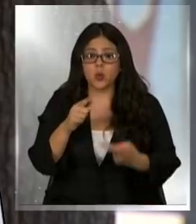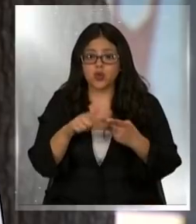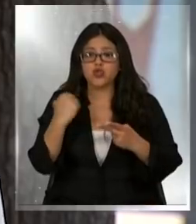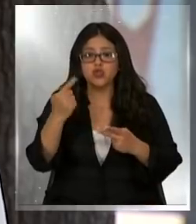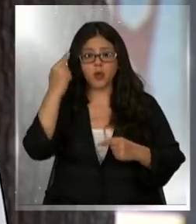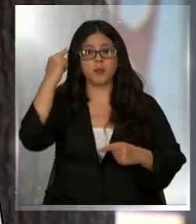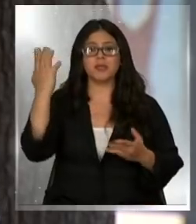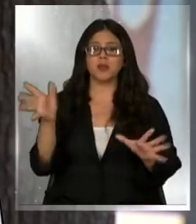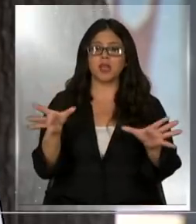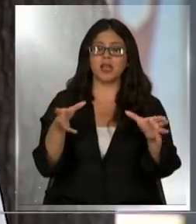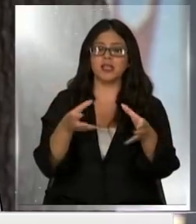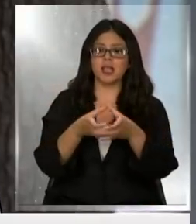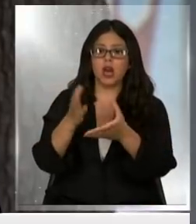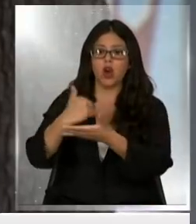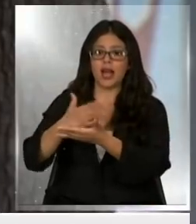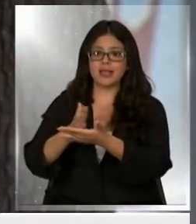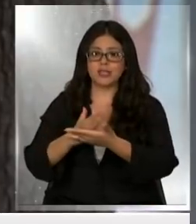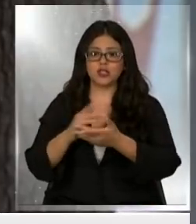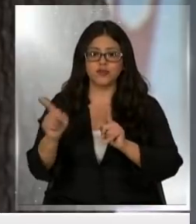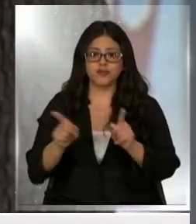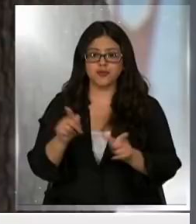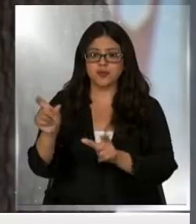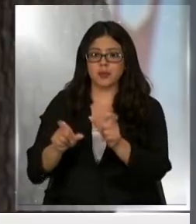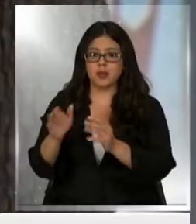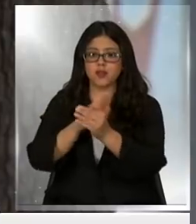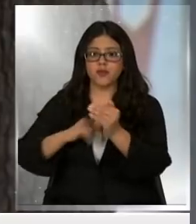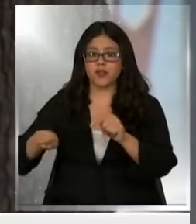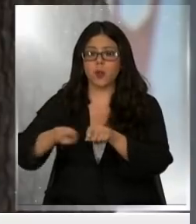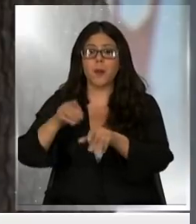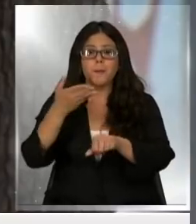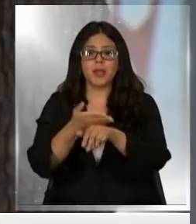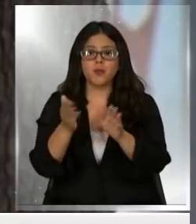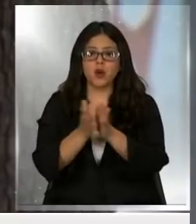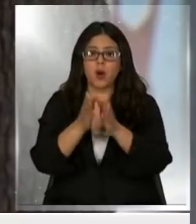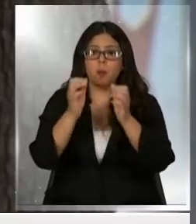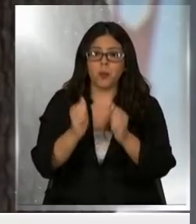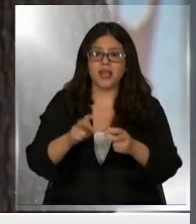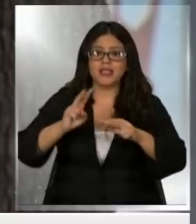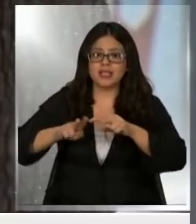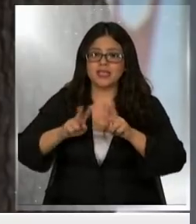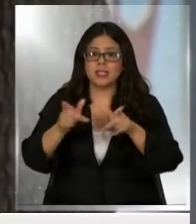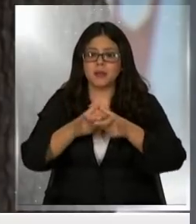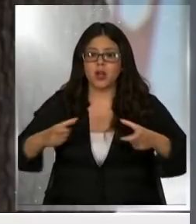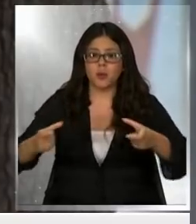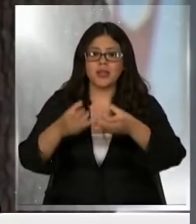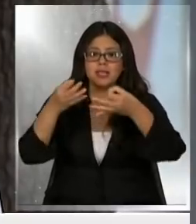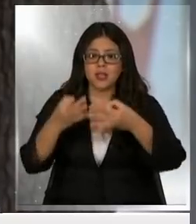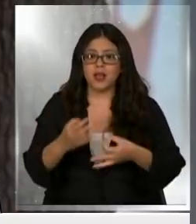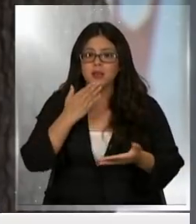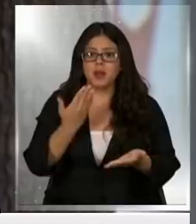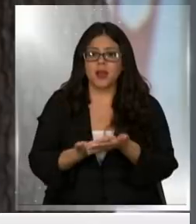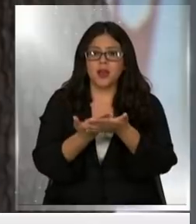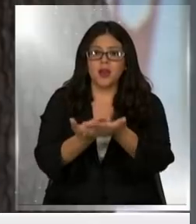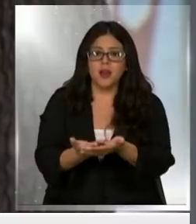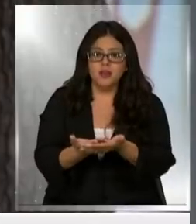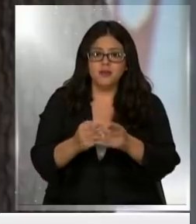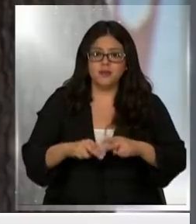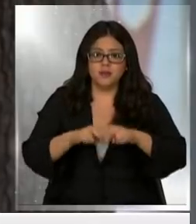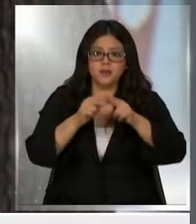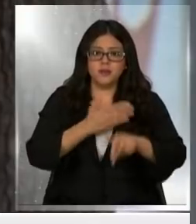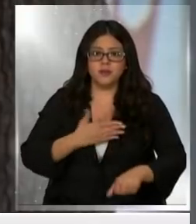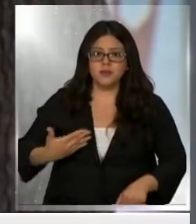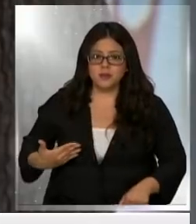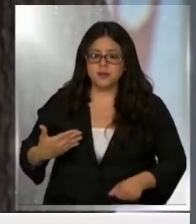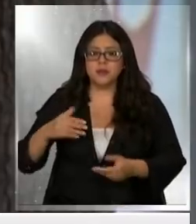en la organización de los vecinos. Entonces, estamos haciendo harto llamado a que se puedan organizar en comités de seguridad, postular a los fondos del gobierno,